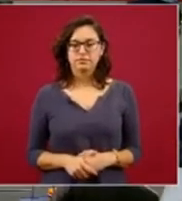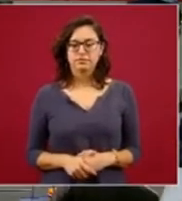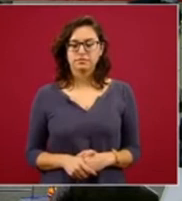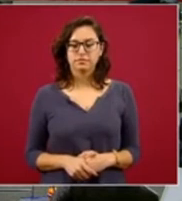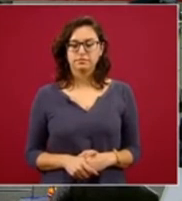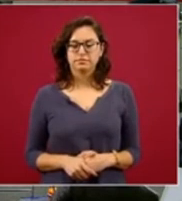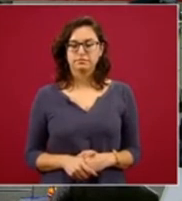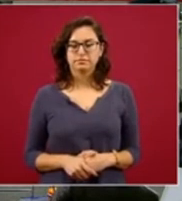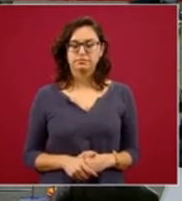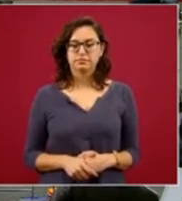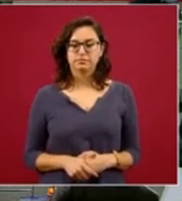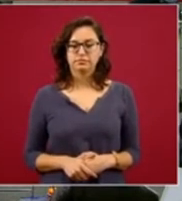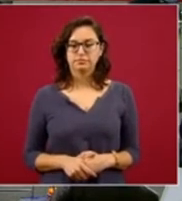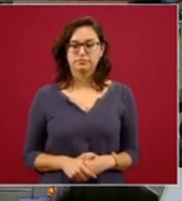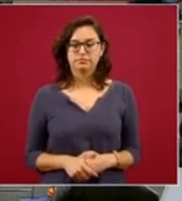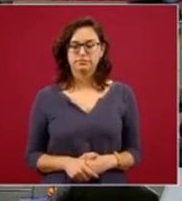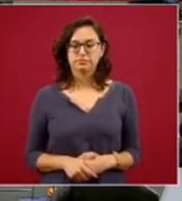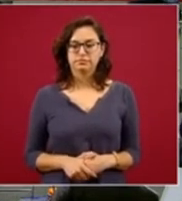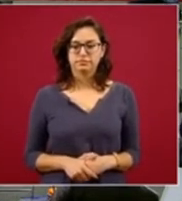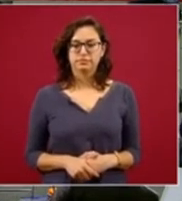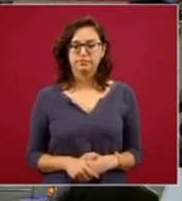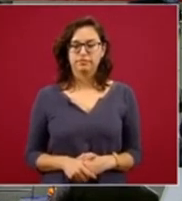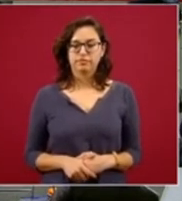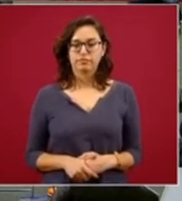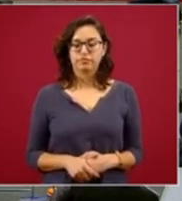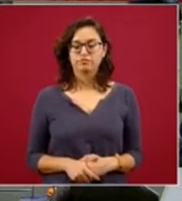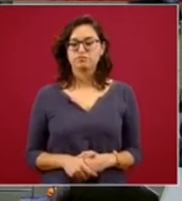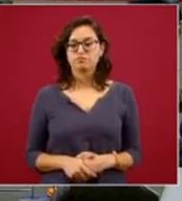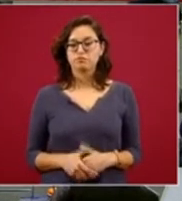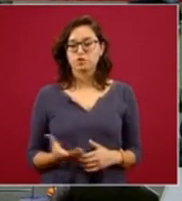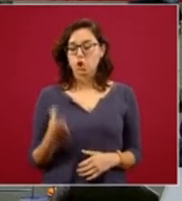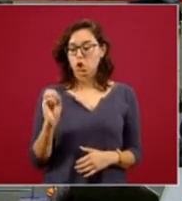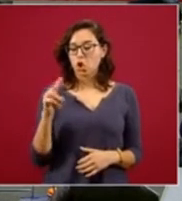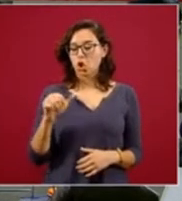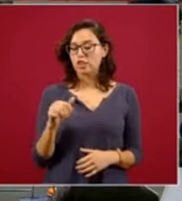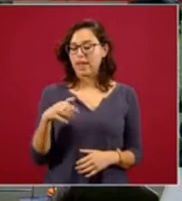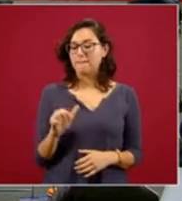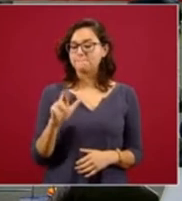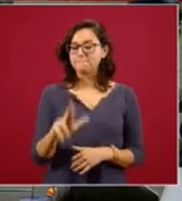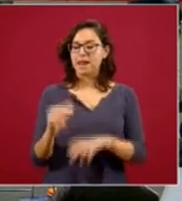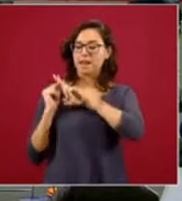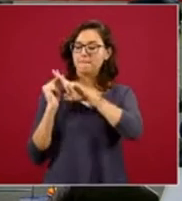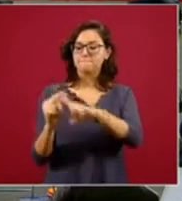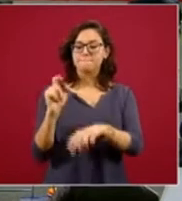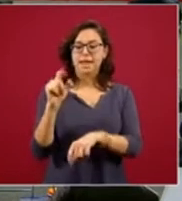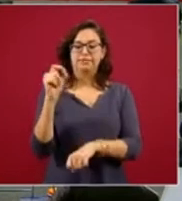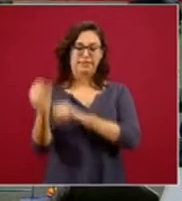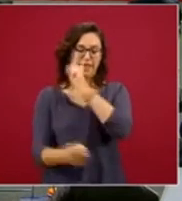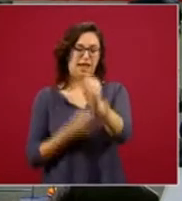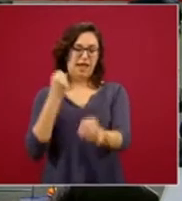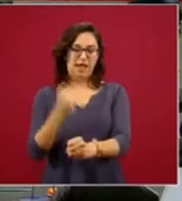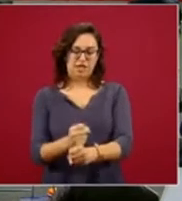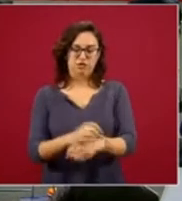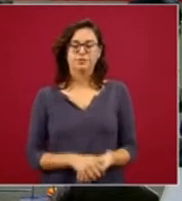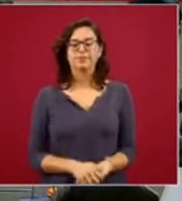Bueno, yo voy a hacer una lectura de los 20 años de la Comisión Nacional de Mejora Regulatoria. El 19